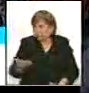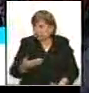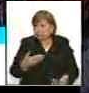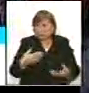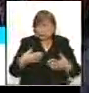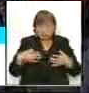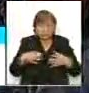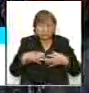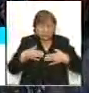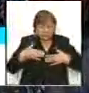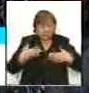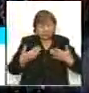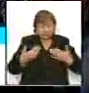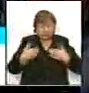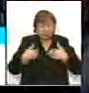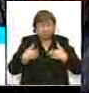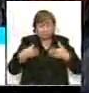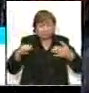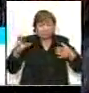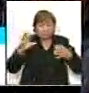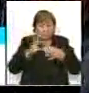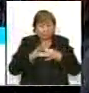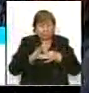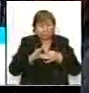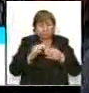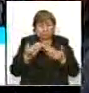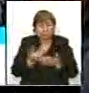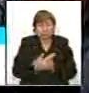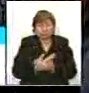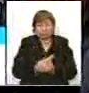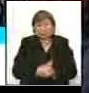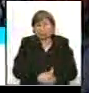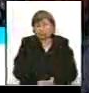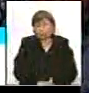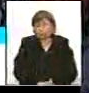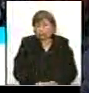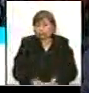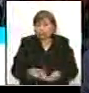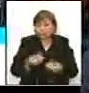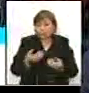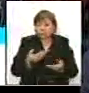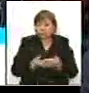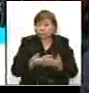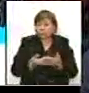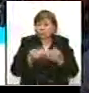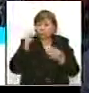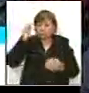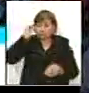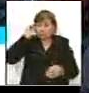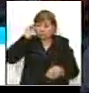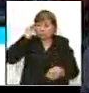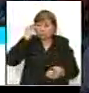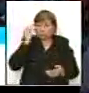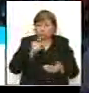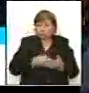movimientos regionales pueden o no pueden tener una alianza con un partido nacional. Y creo que esa sugeriría sea la reflexión que tenemos,